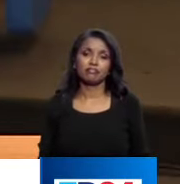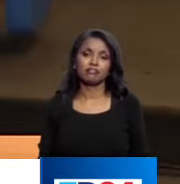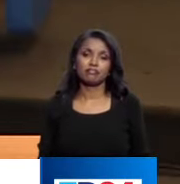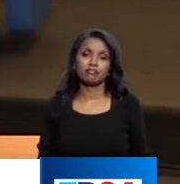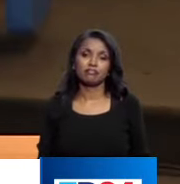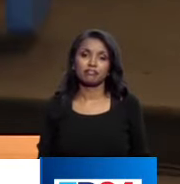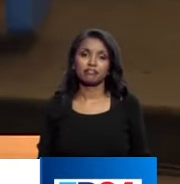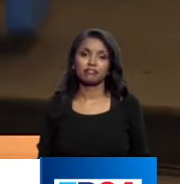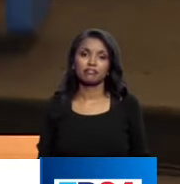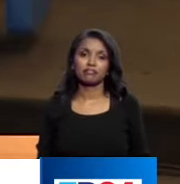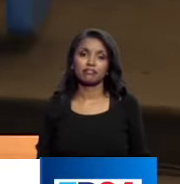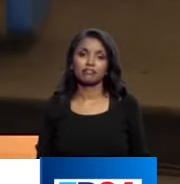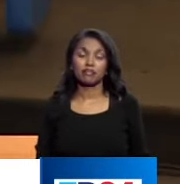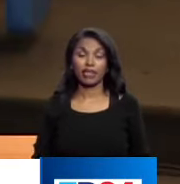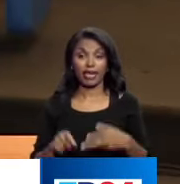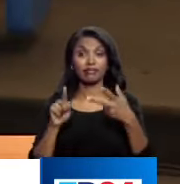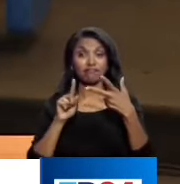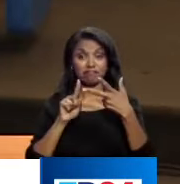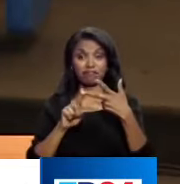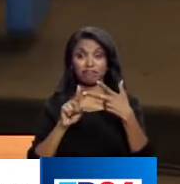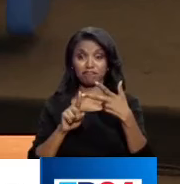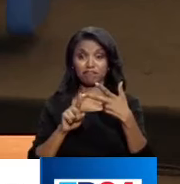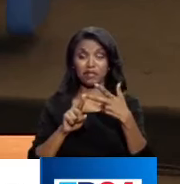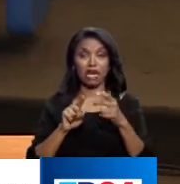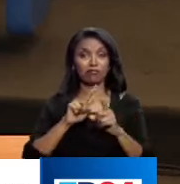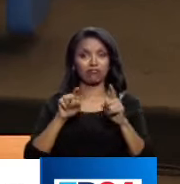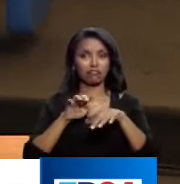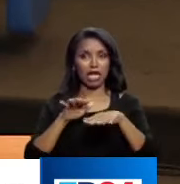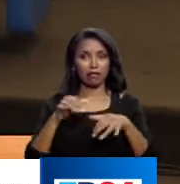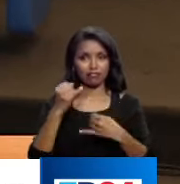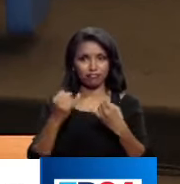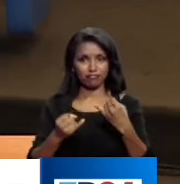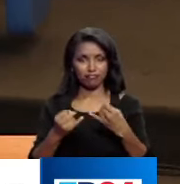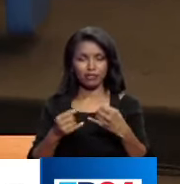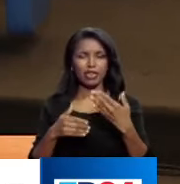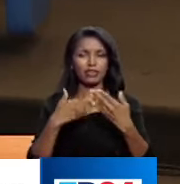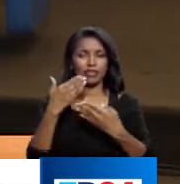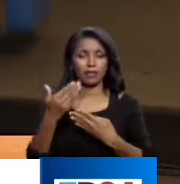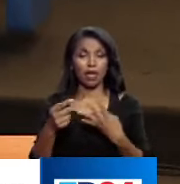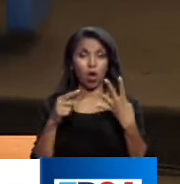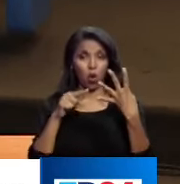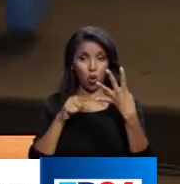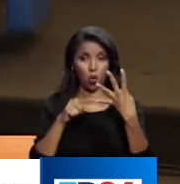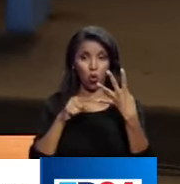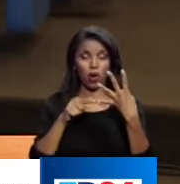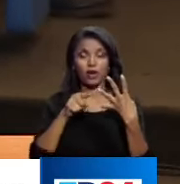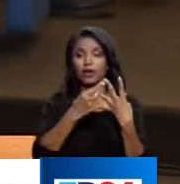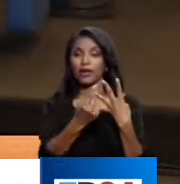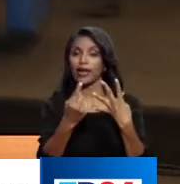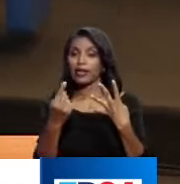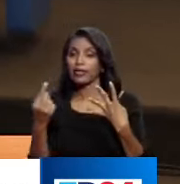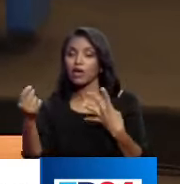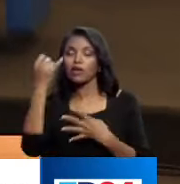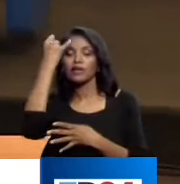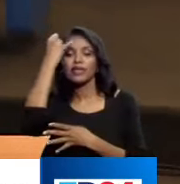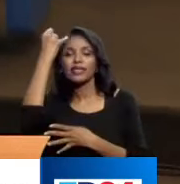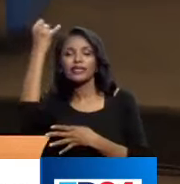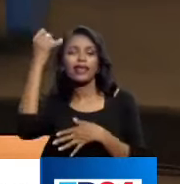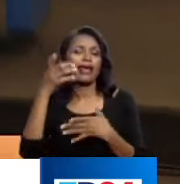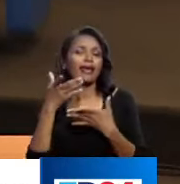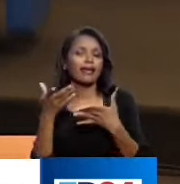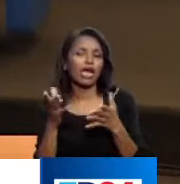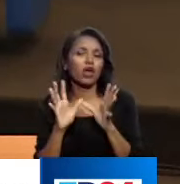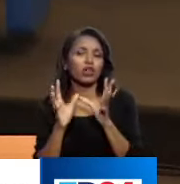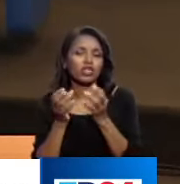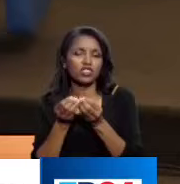Bueno, así hemos finalizado la tercera ronda de preguntas. Al regresar, los candidatos darán sus conclusiones sobre el tema turismo